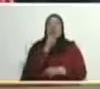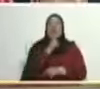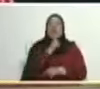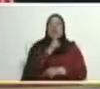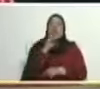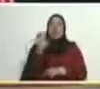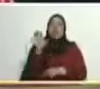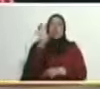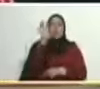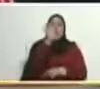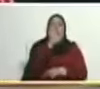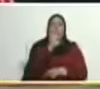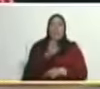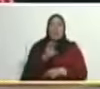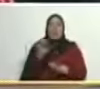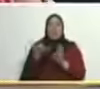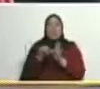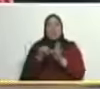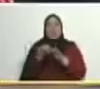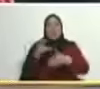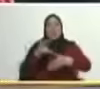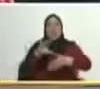Nuestro querido hermano